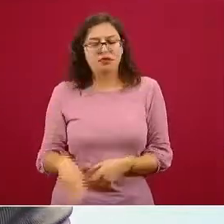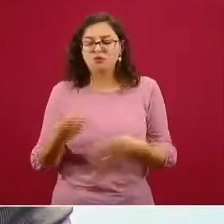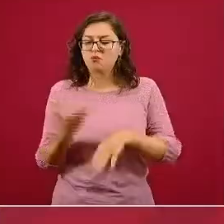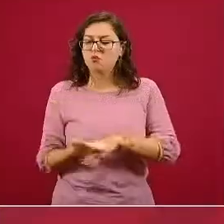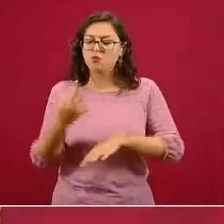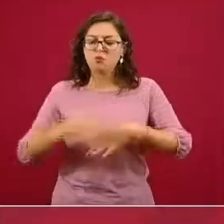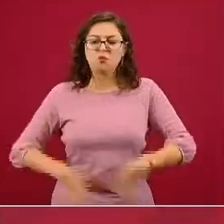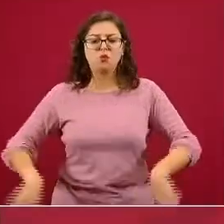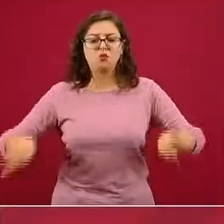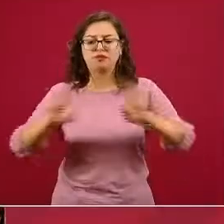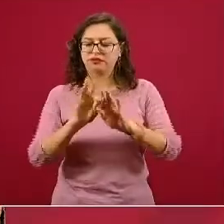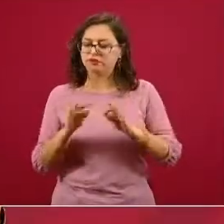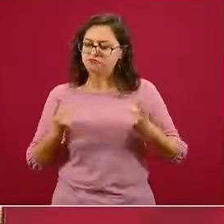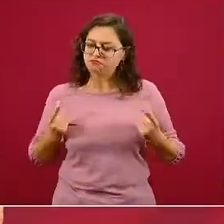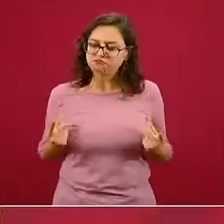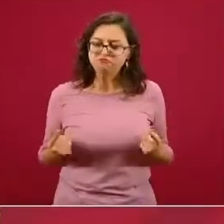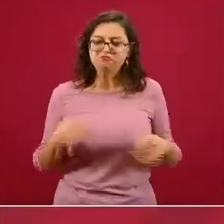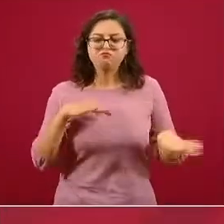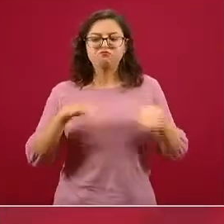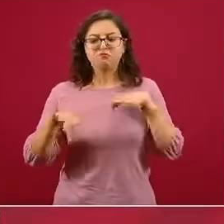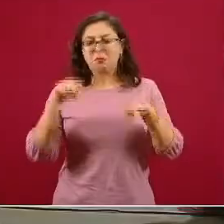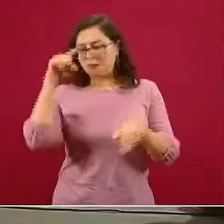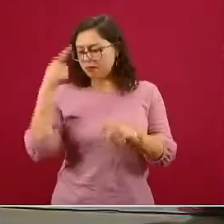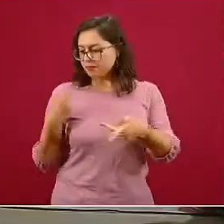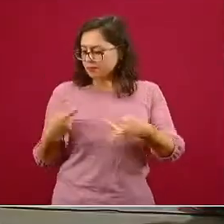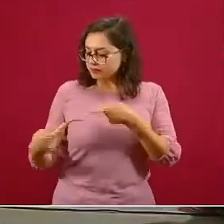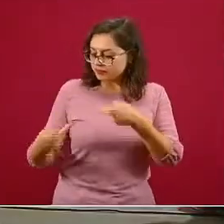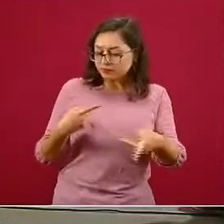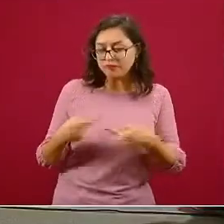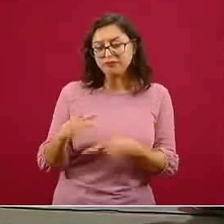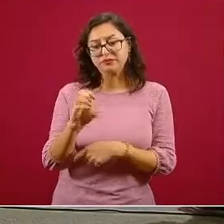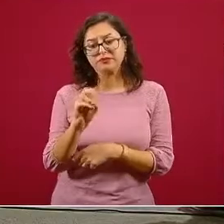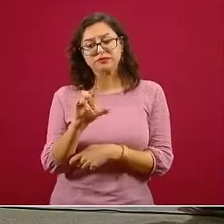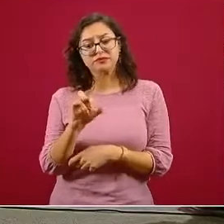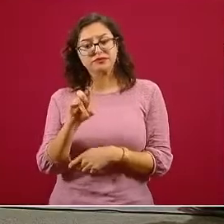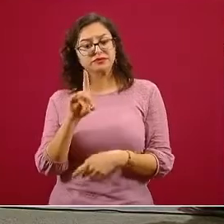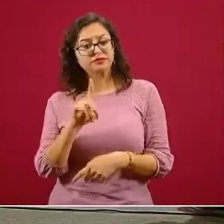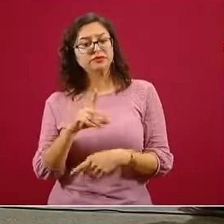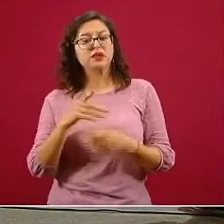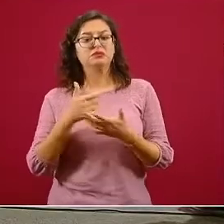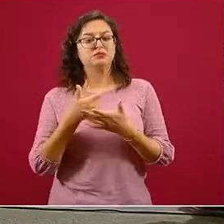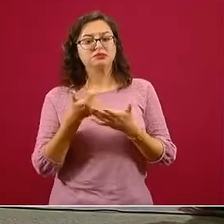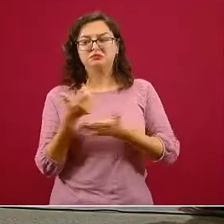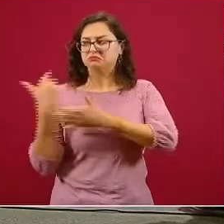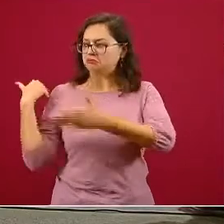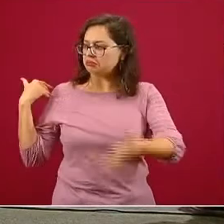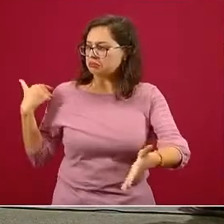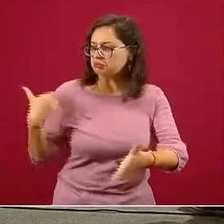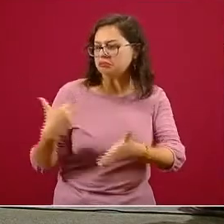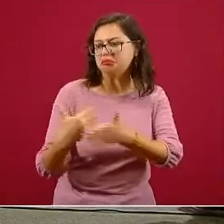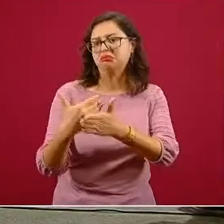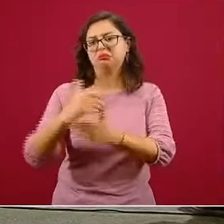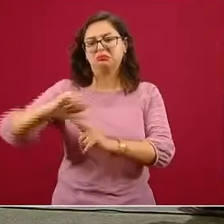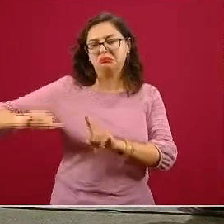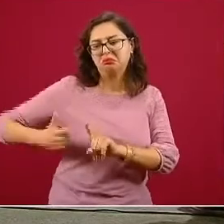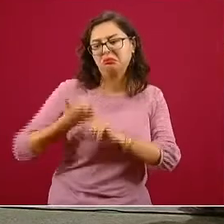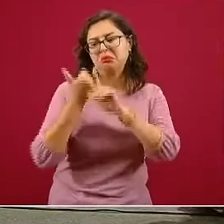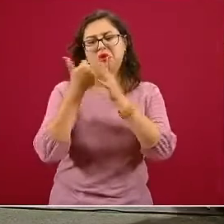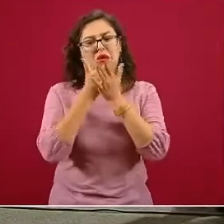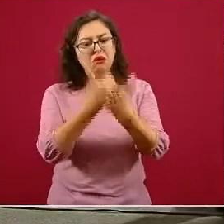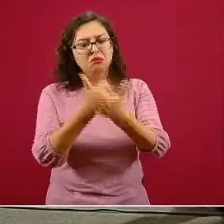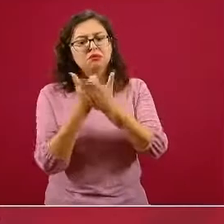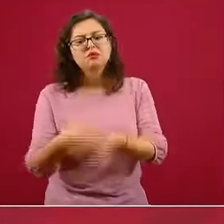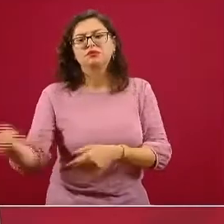importante, extremadamente importante, de la preparación y la respuesta a COVID. Nos han acompañado en todo el proceso, desde el inicio, con